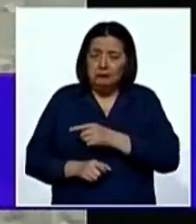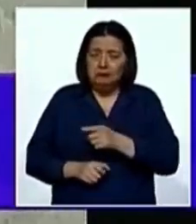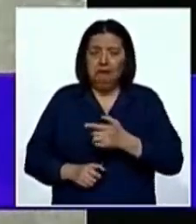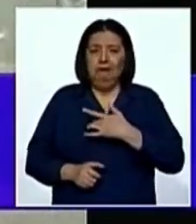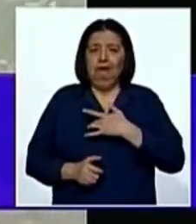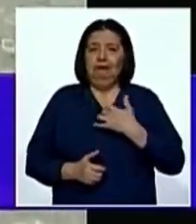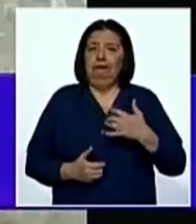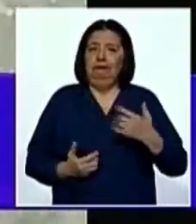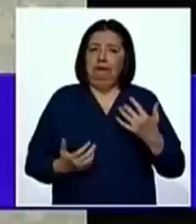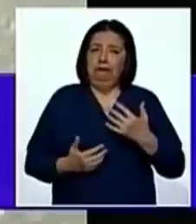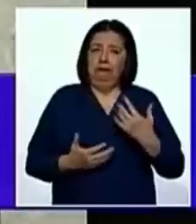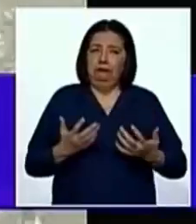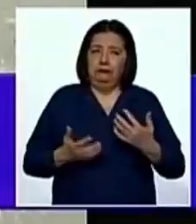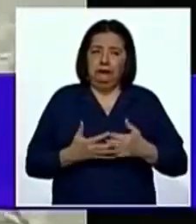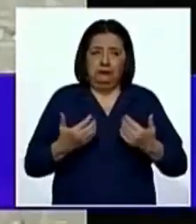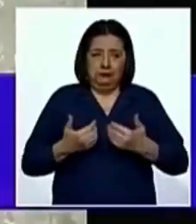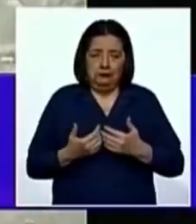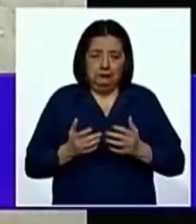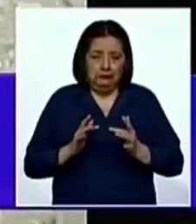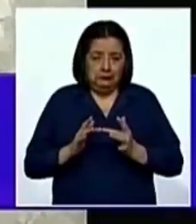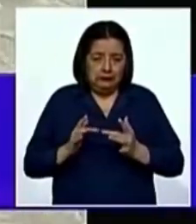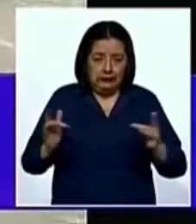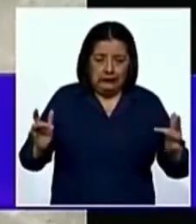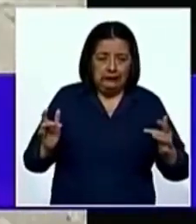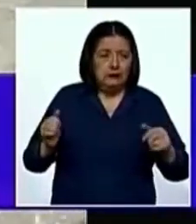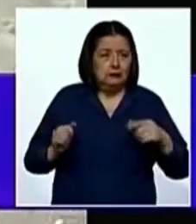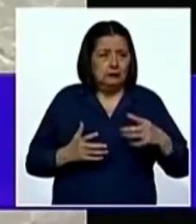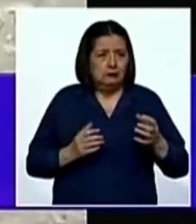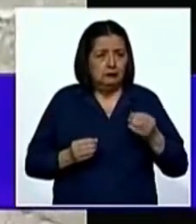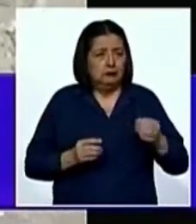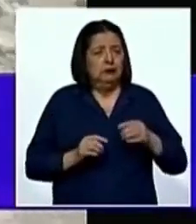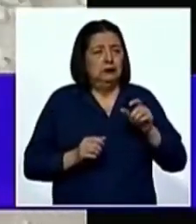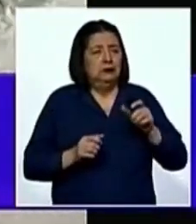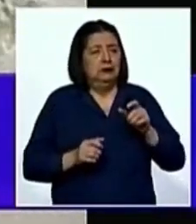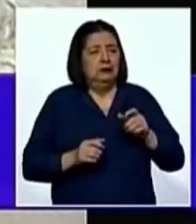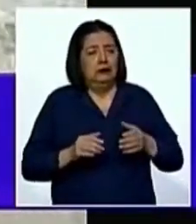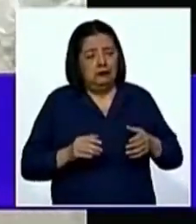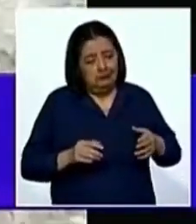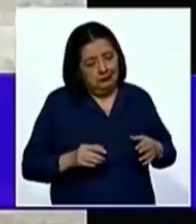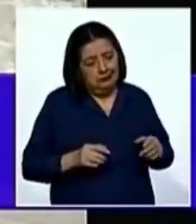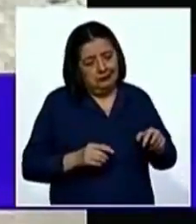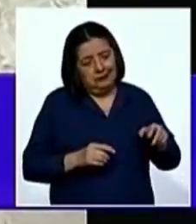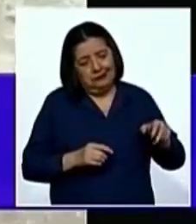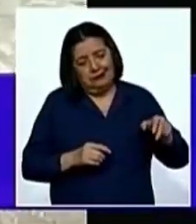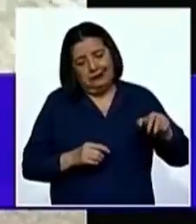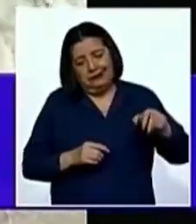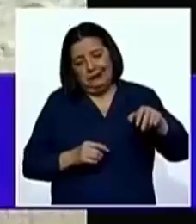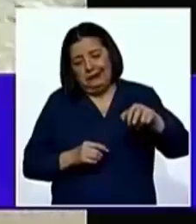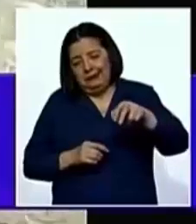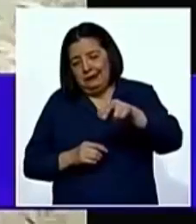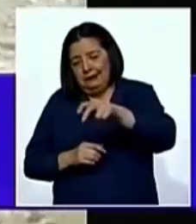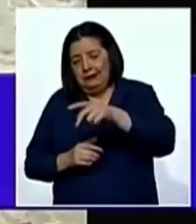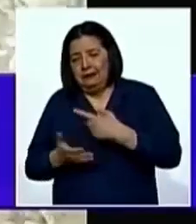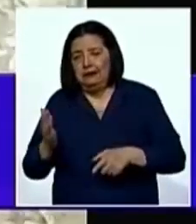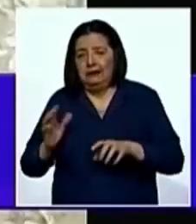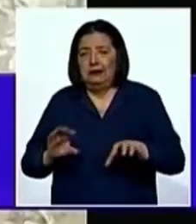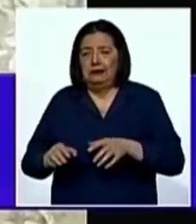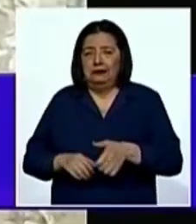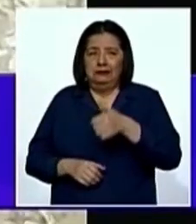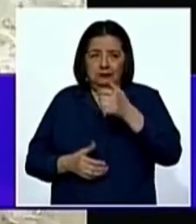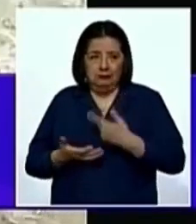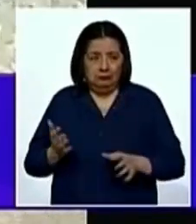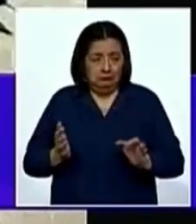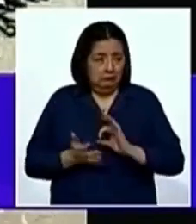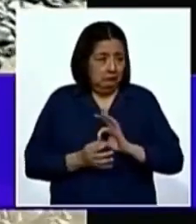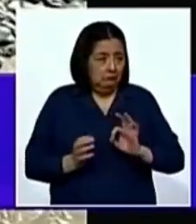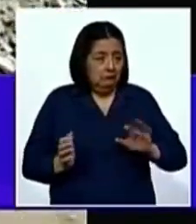siente el temor de sentirse aislada, está teniendo que bordear la zona para cruzar. ¿Y qué hace la autoridad? Nada, porque